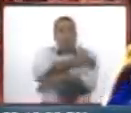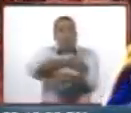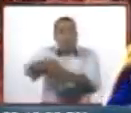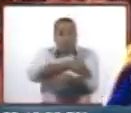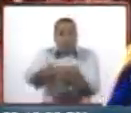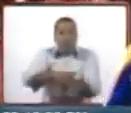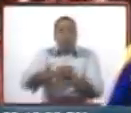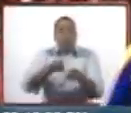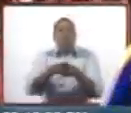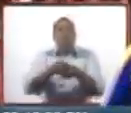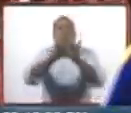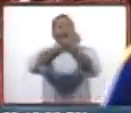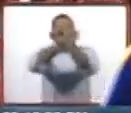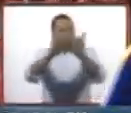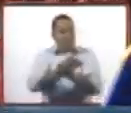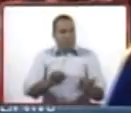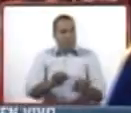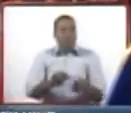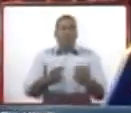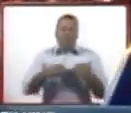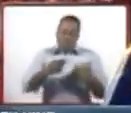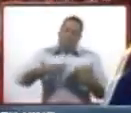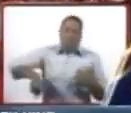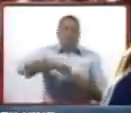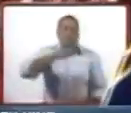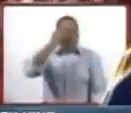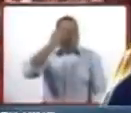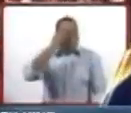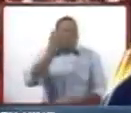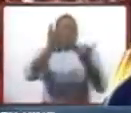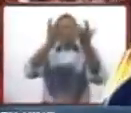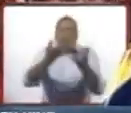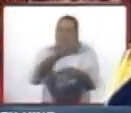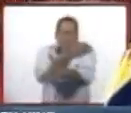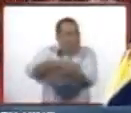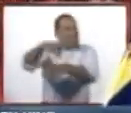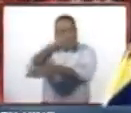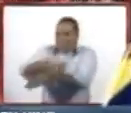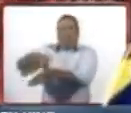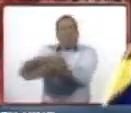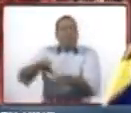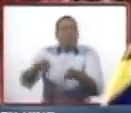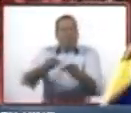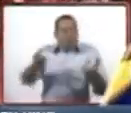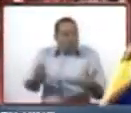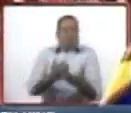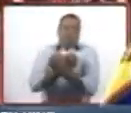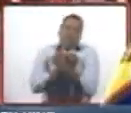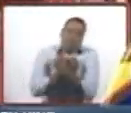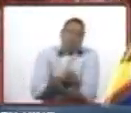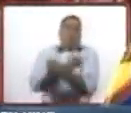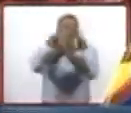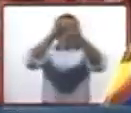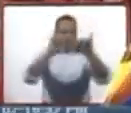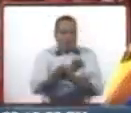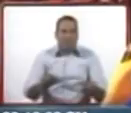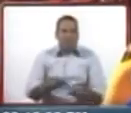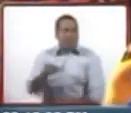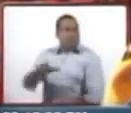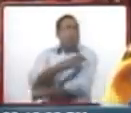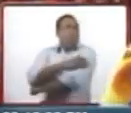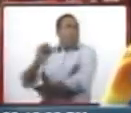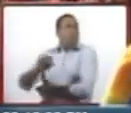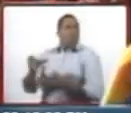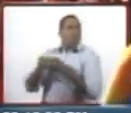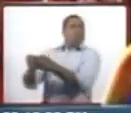felicidad. Nosotros sabíamos que hoy íbamos a llenar todas las calles de Caracas con amor, con felicidad. Y los majunches, eso,